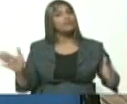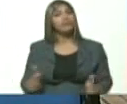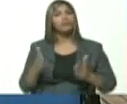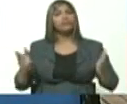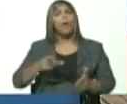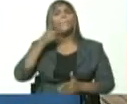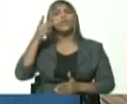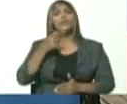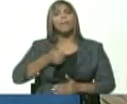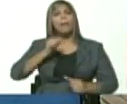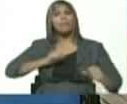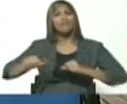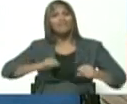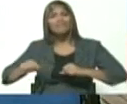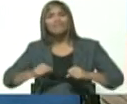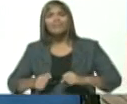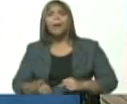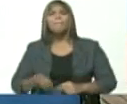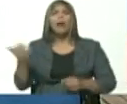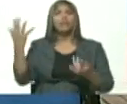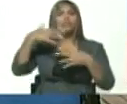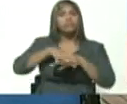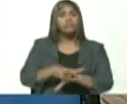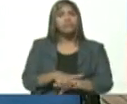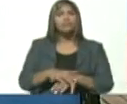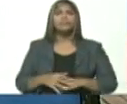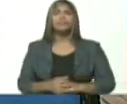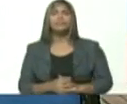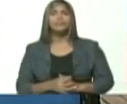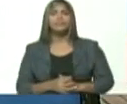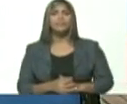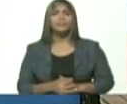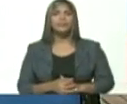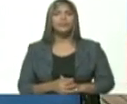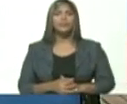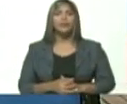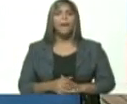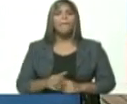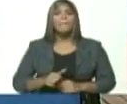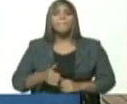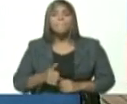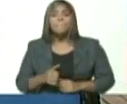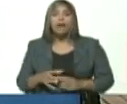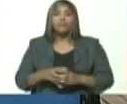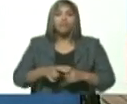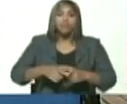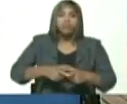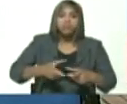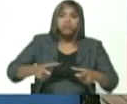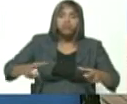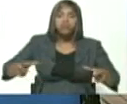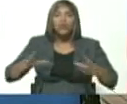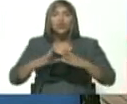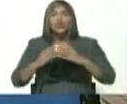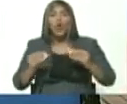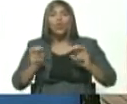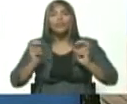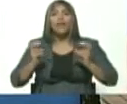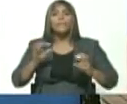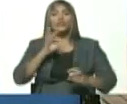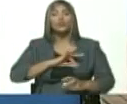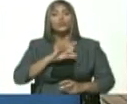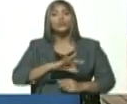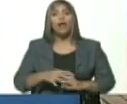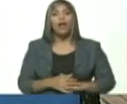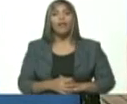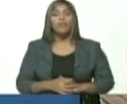vez más dinámica, más incluyente, más abarcadora de todos los sectores sociales,